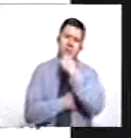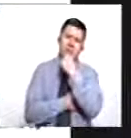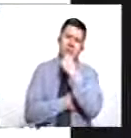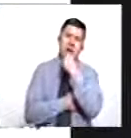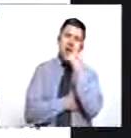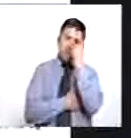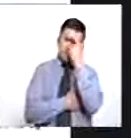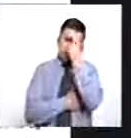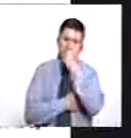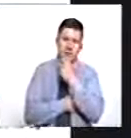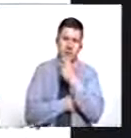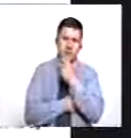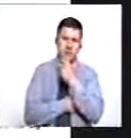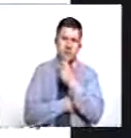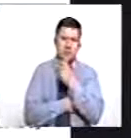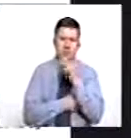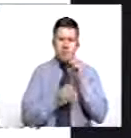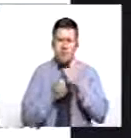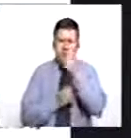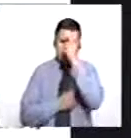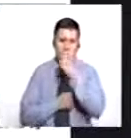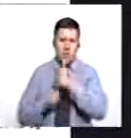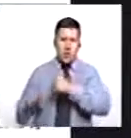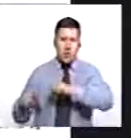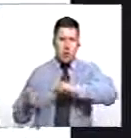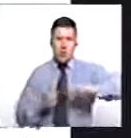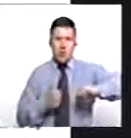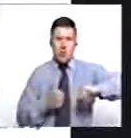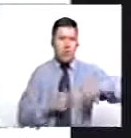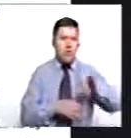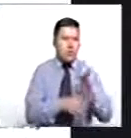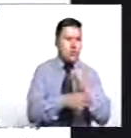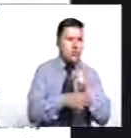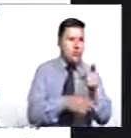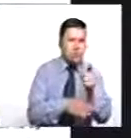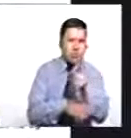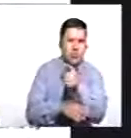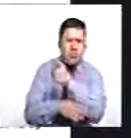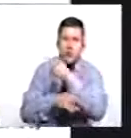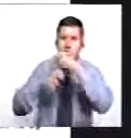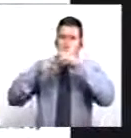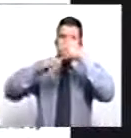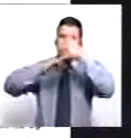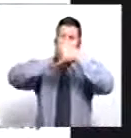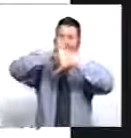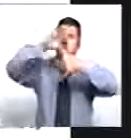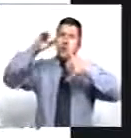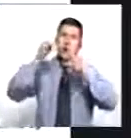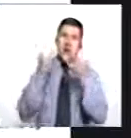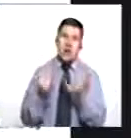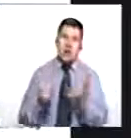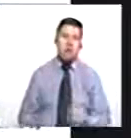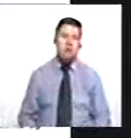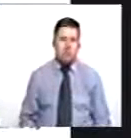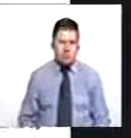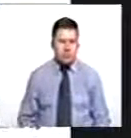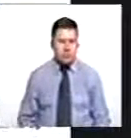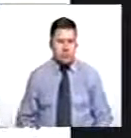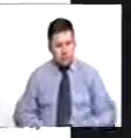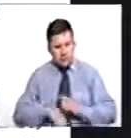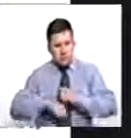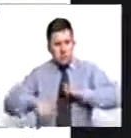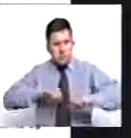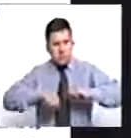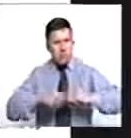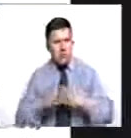señales serias, muy serias, del comportamiento de los usuarios de energía del Caribe, actuando de manera rápida,